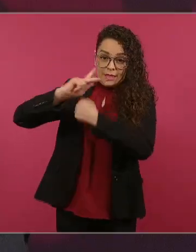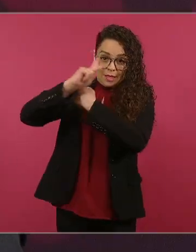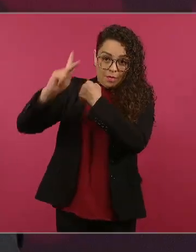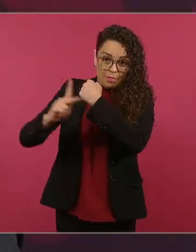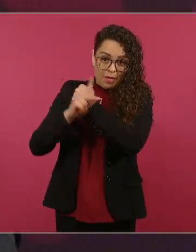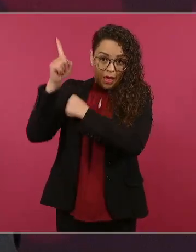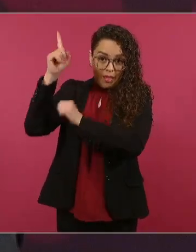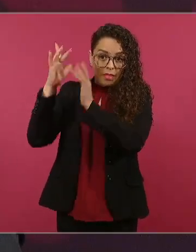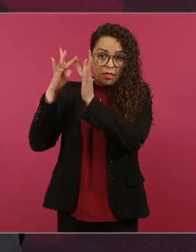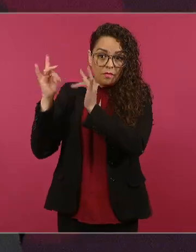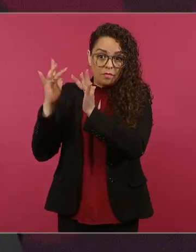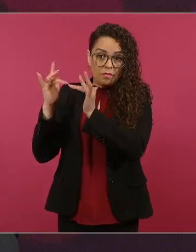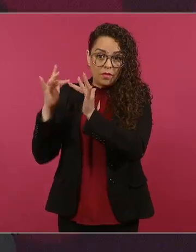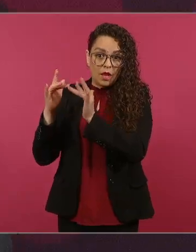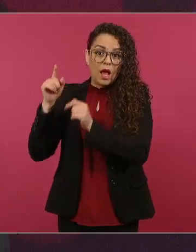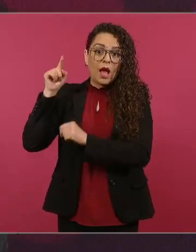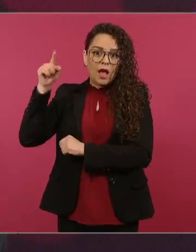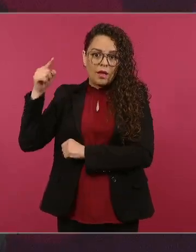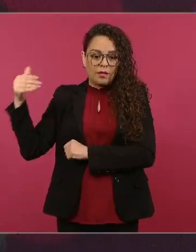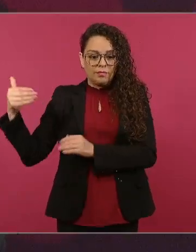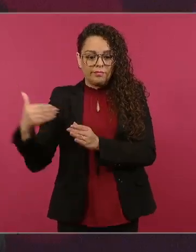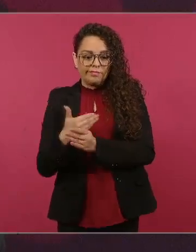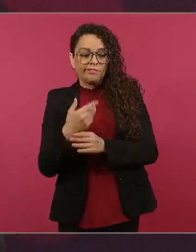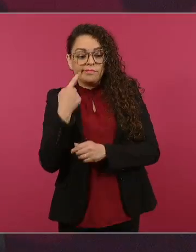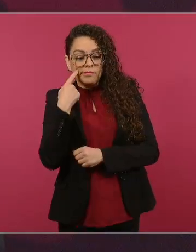¿Y cómo a él lo dejan ahí?